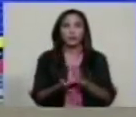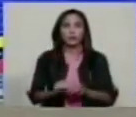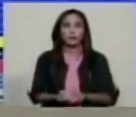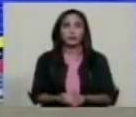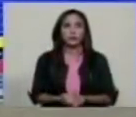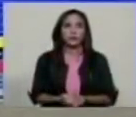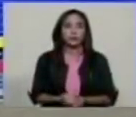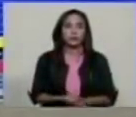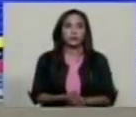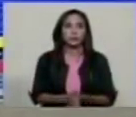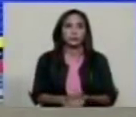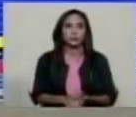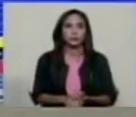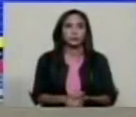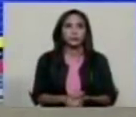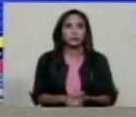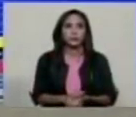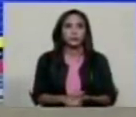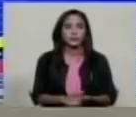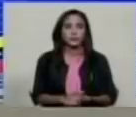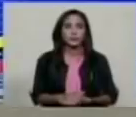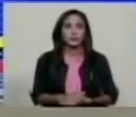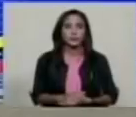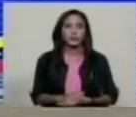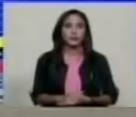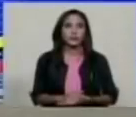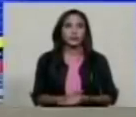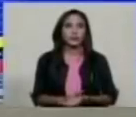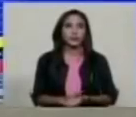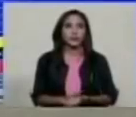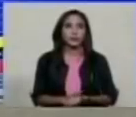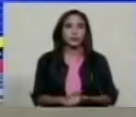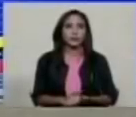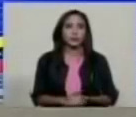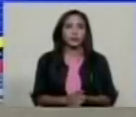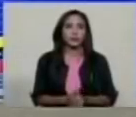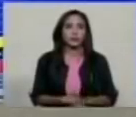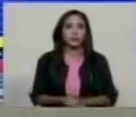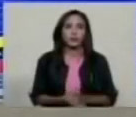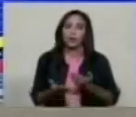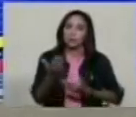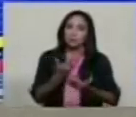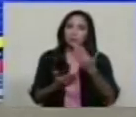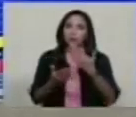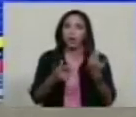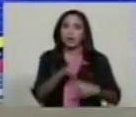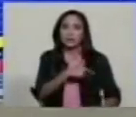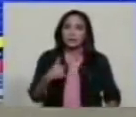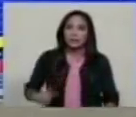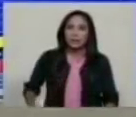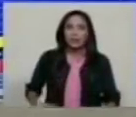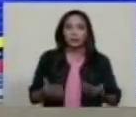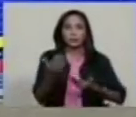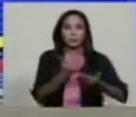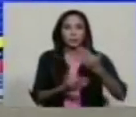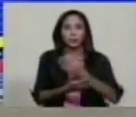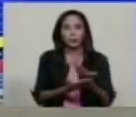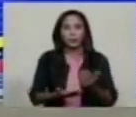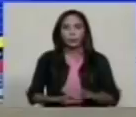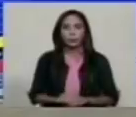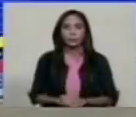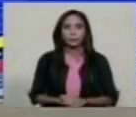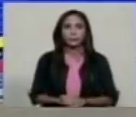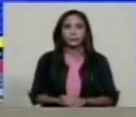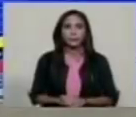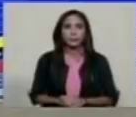del comercio chino, de las importaciones chinas, se da en el marco de